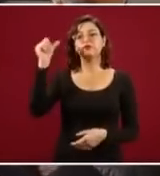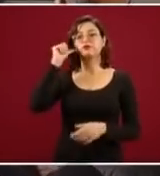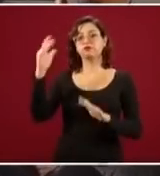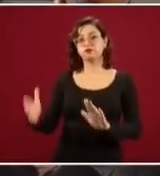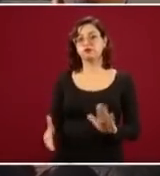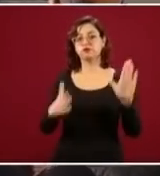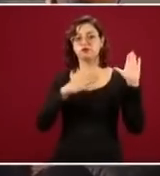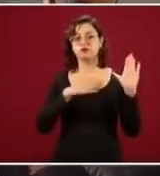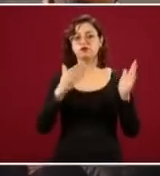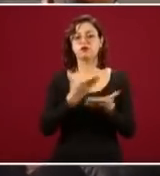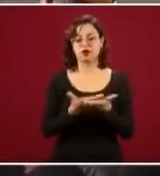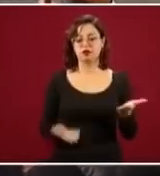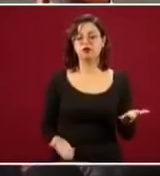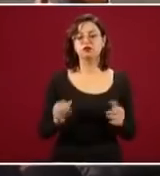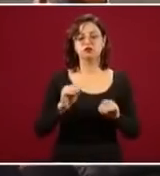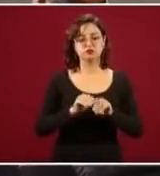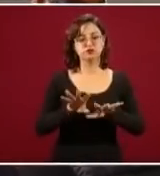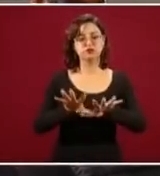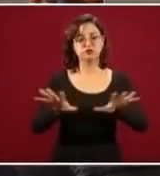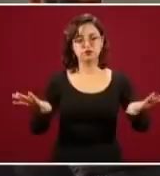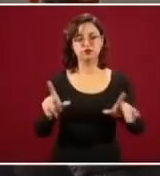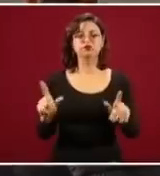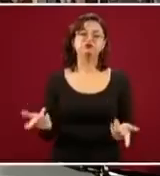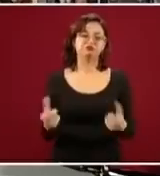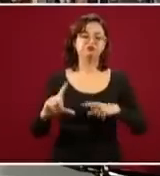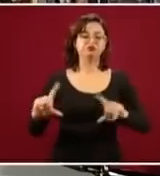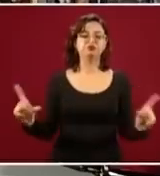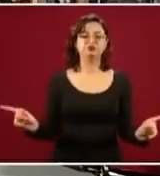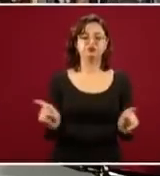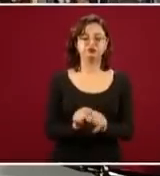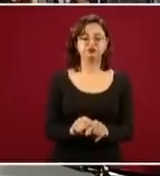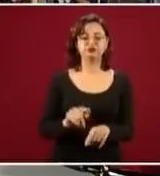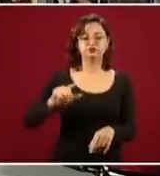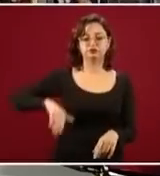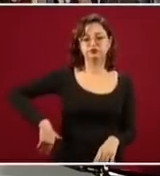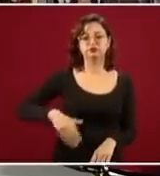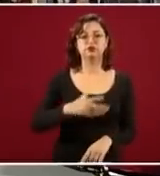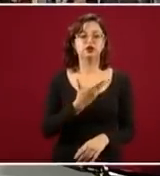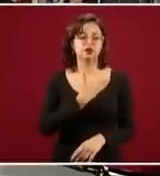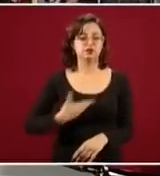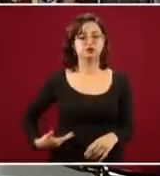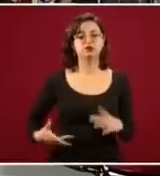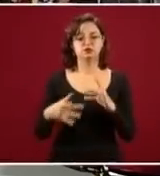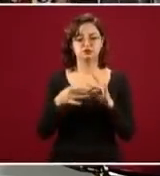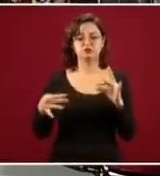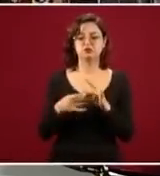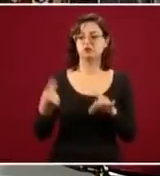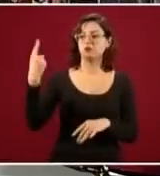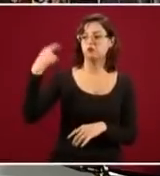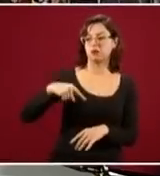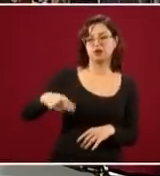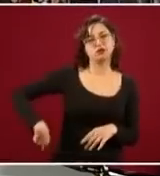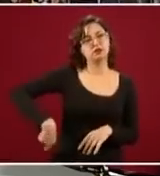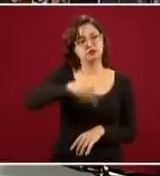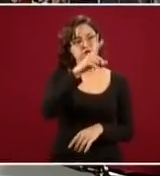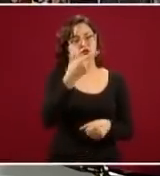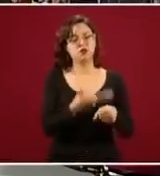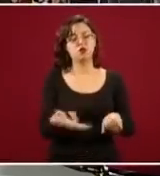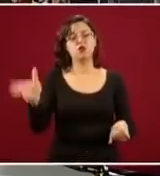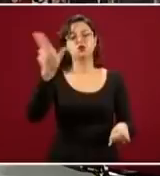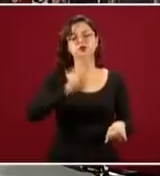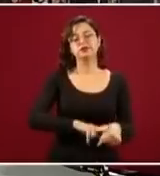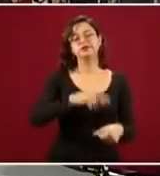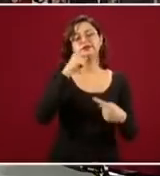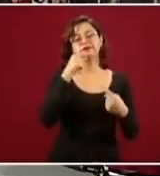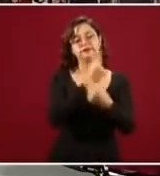manera sintética, que, como ya señaló el presidente, cumpliendo su instrucción, fuimos al Hospital Infantil de México Federico Gómez.